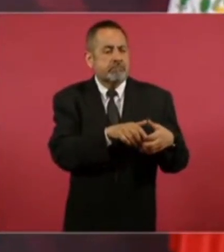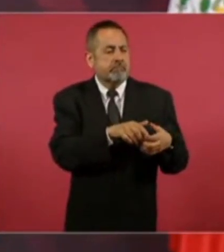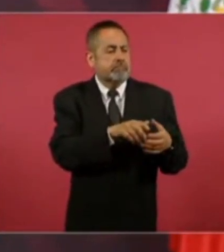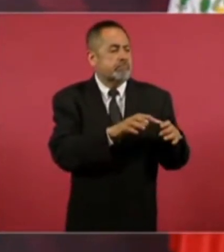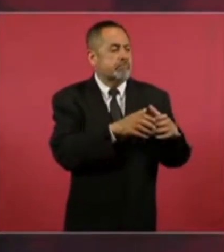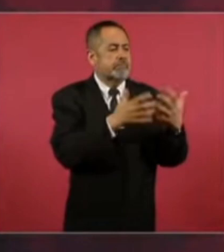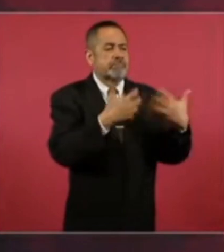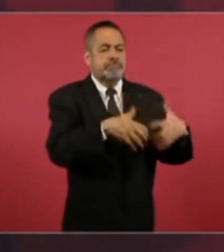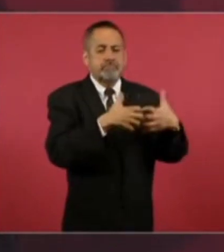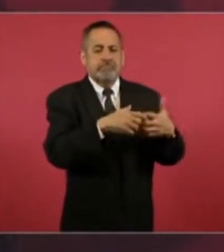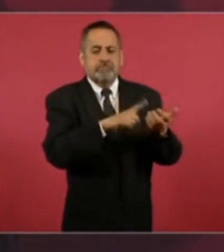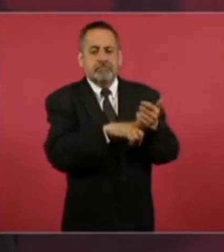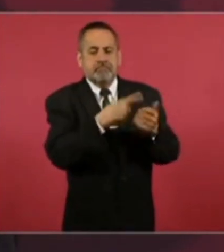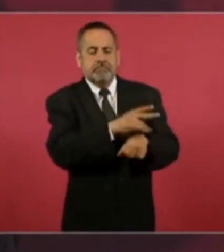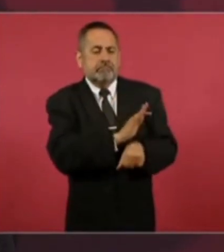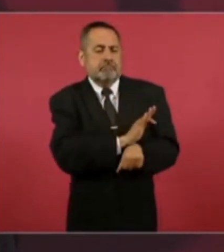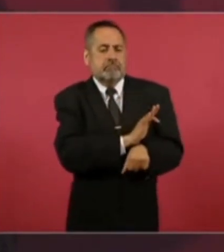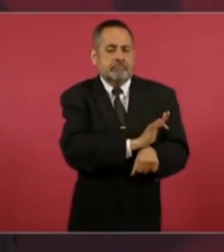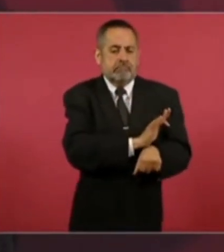a estas empresas.